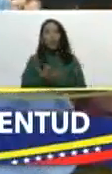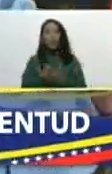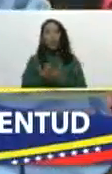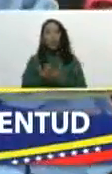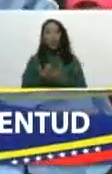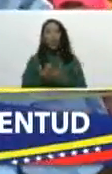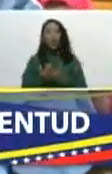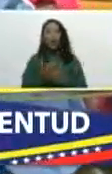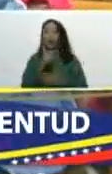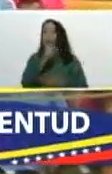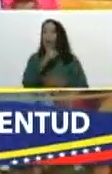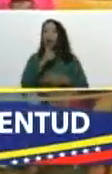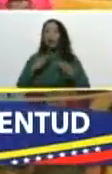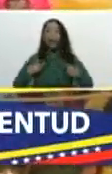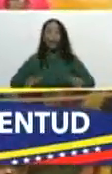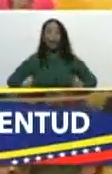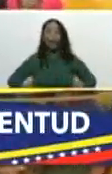deshumanizado.